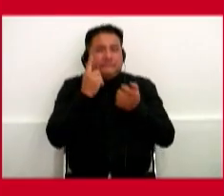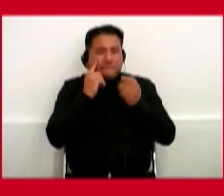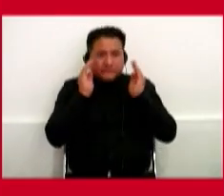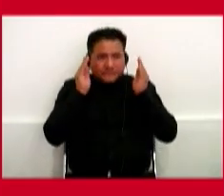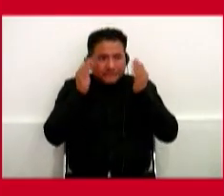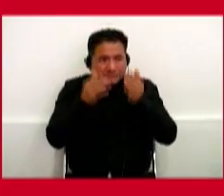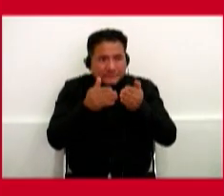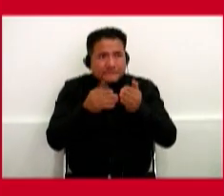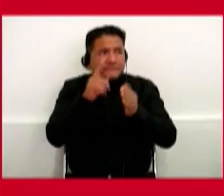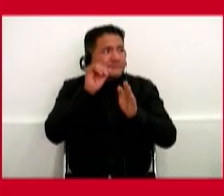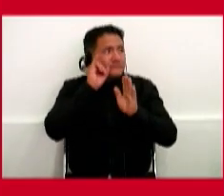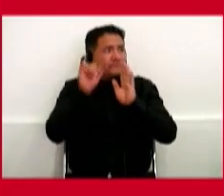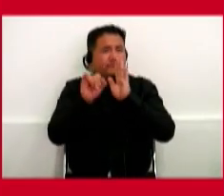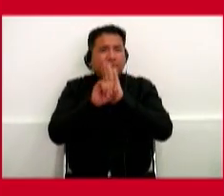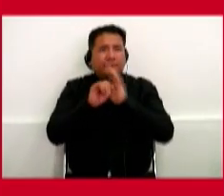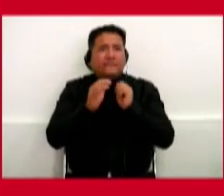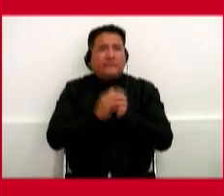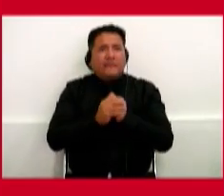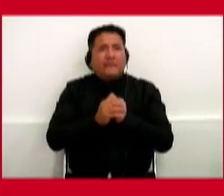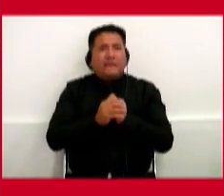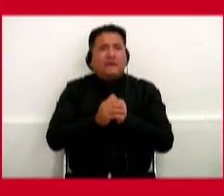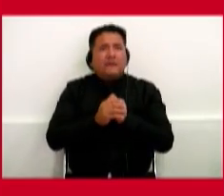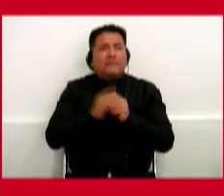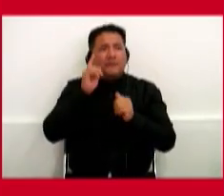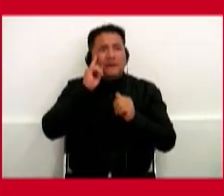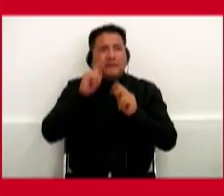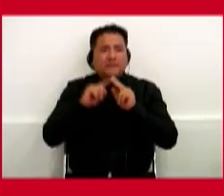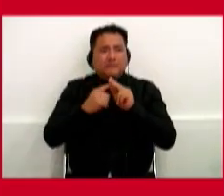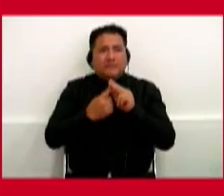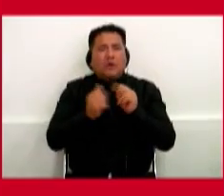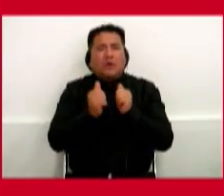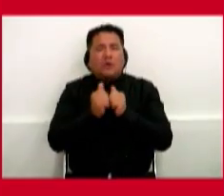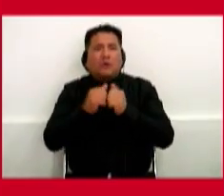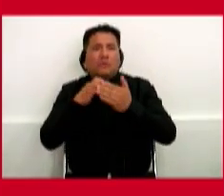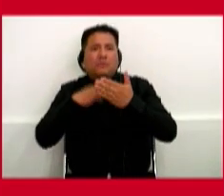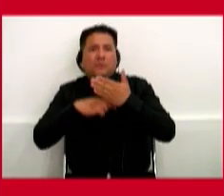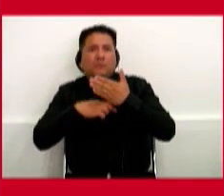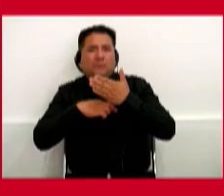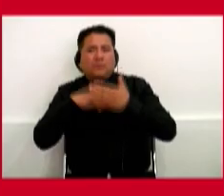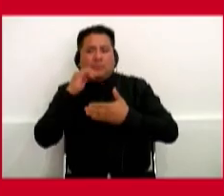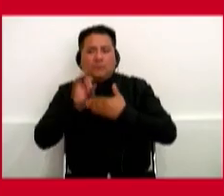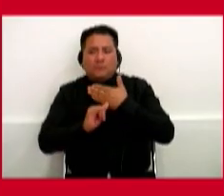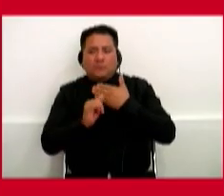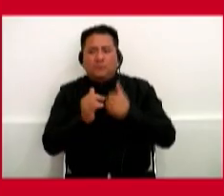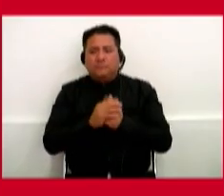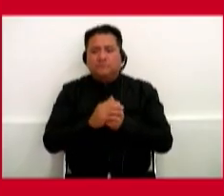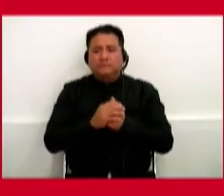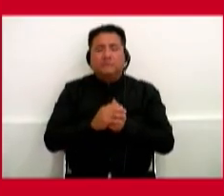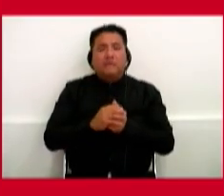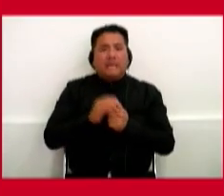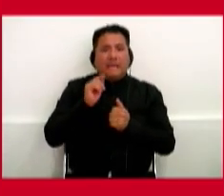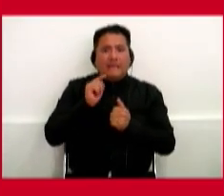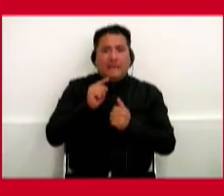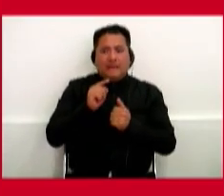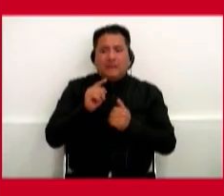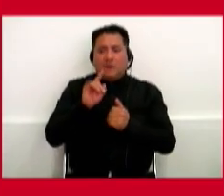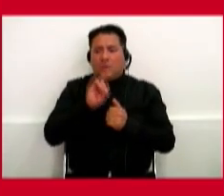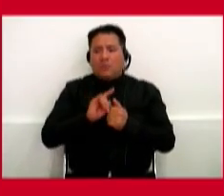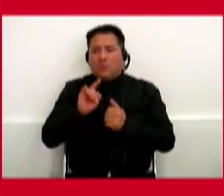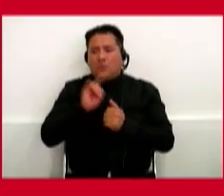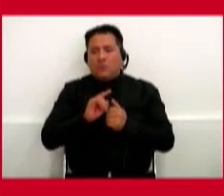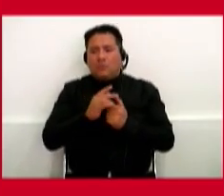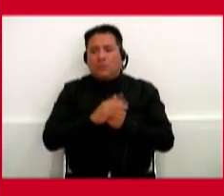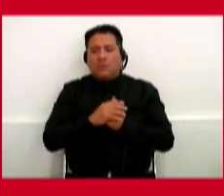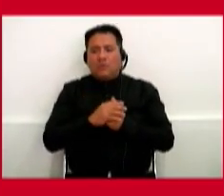del arranque. Este es muy importante para iniciar con el proyecto. Ellos, para 24 pies, usan detonadores pirotécnicos